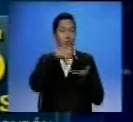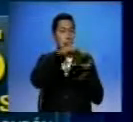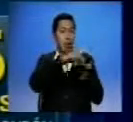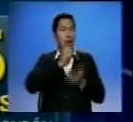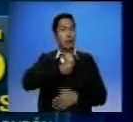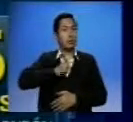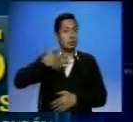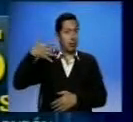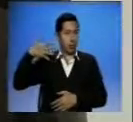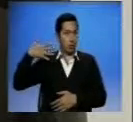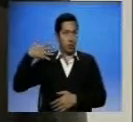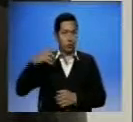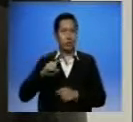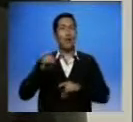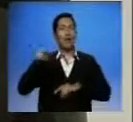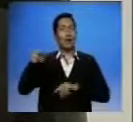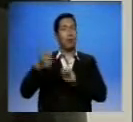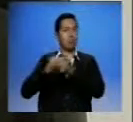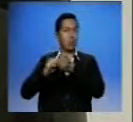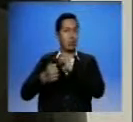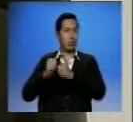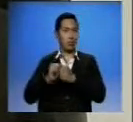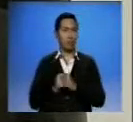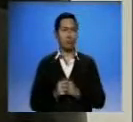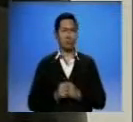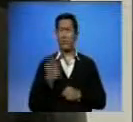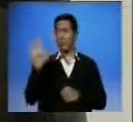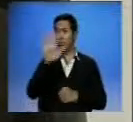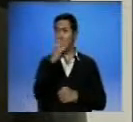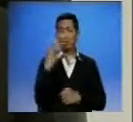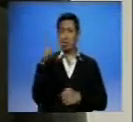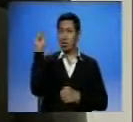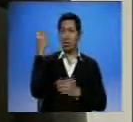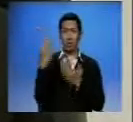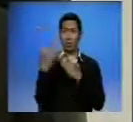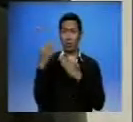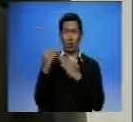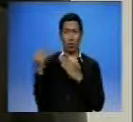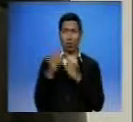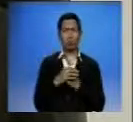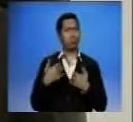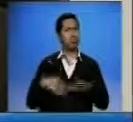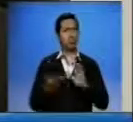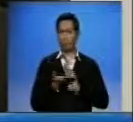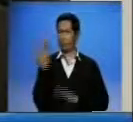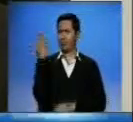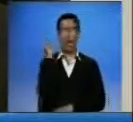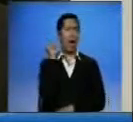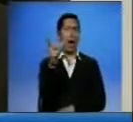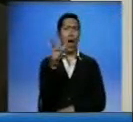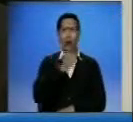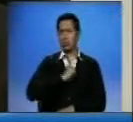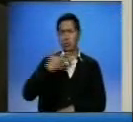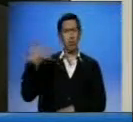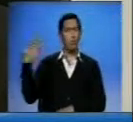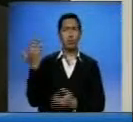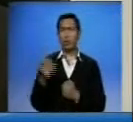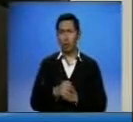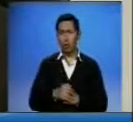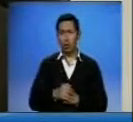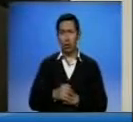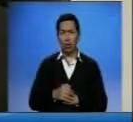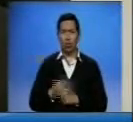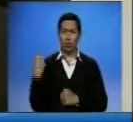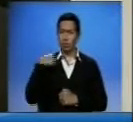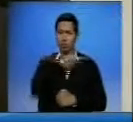Borondón. Y allí el problema. 55 millones de dólares excede el presupuesto anual de todo el cantón San Borondón. ¿Por qué? ¿Cuál es el presupuesto? El